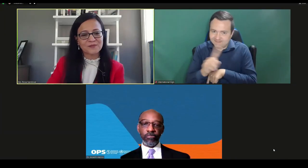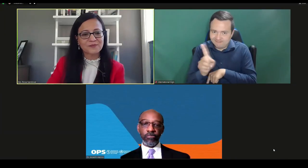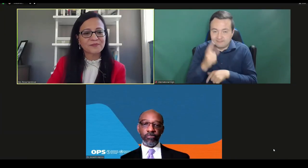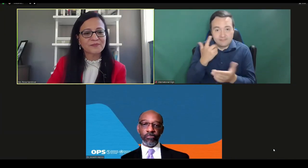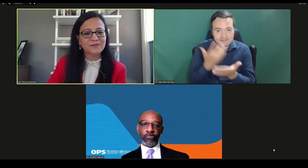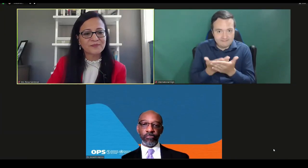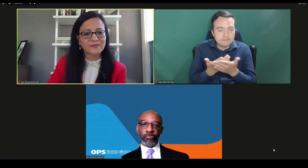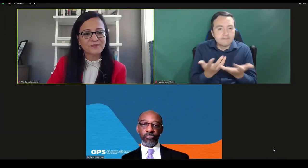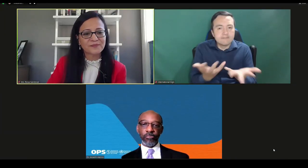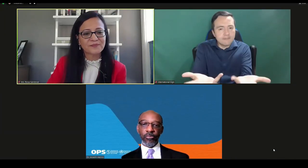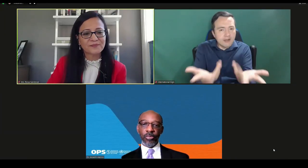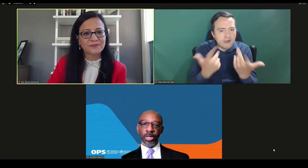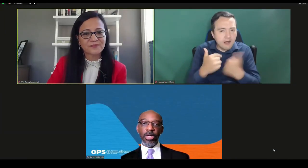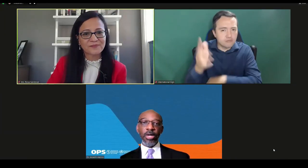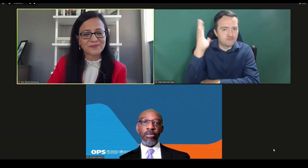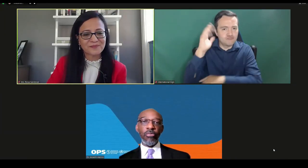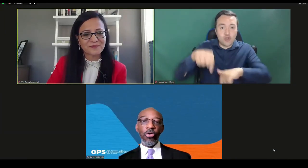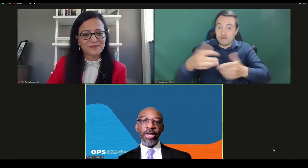favor